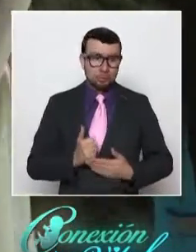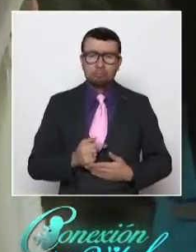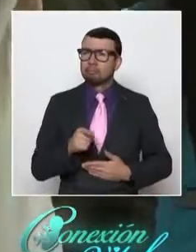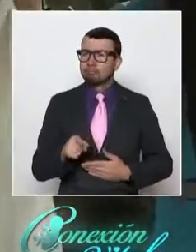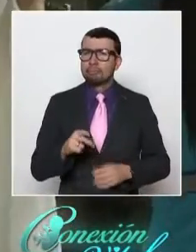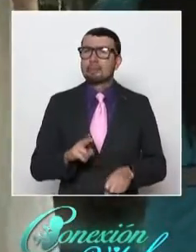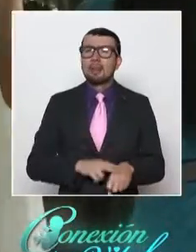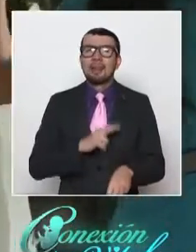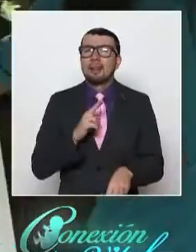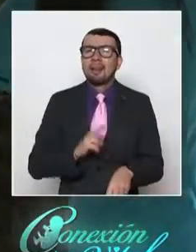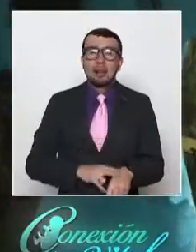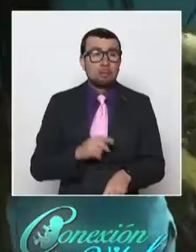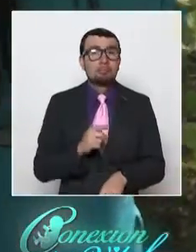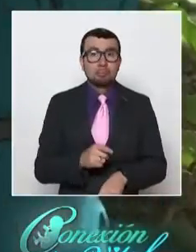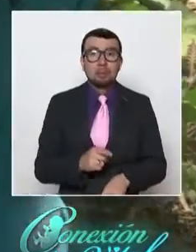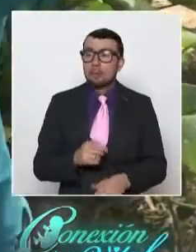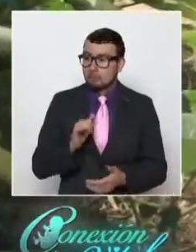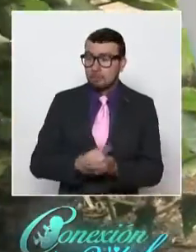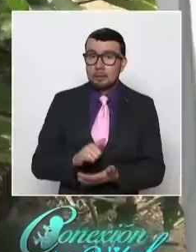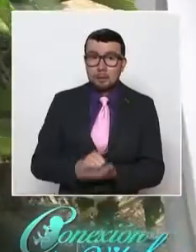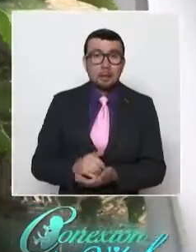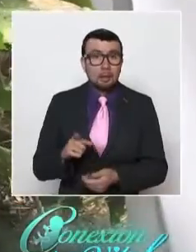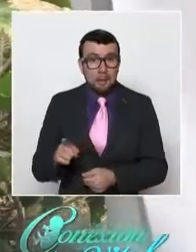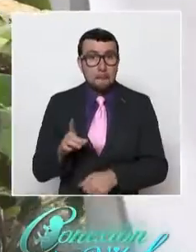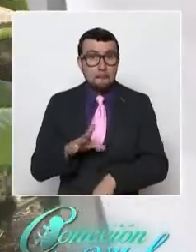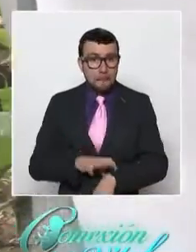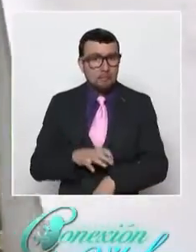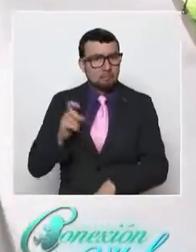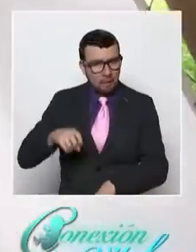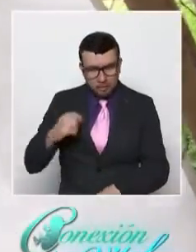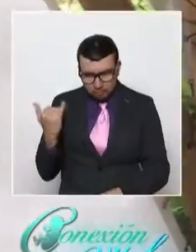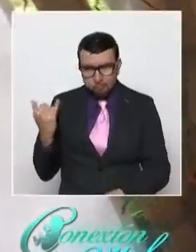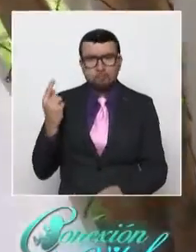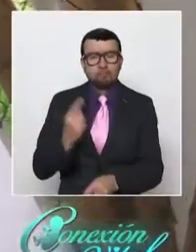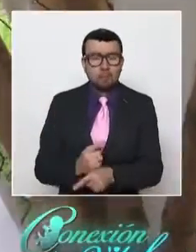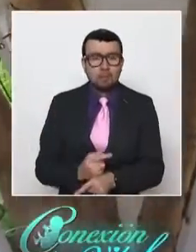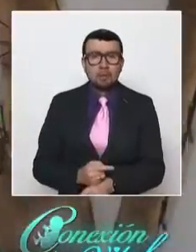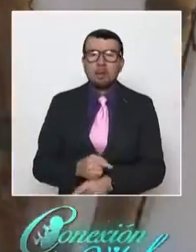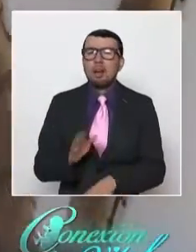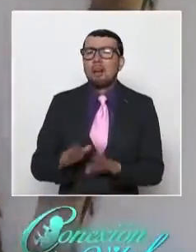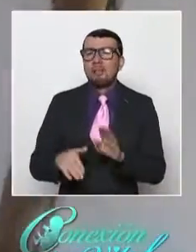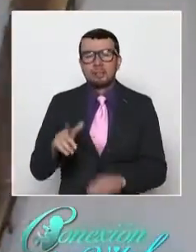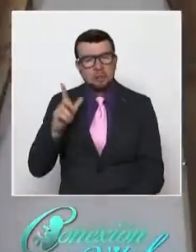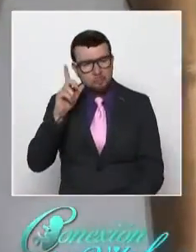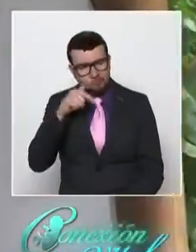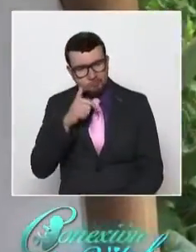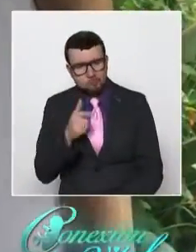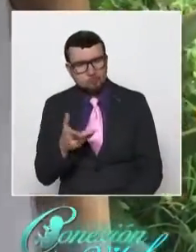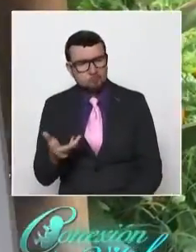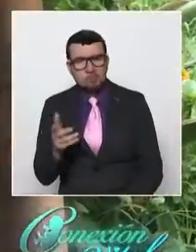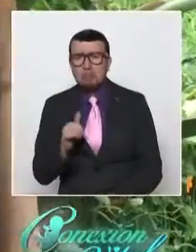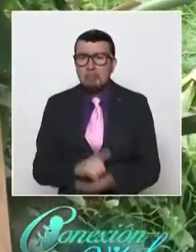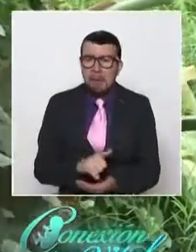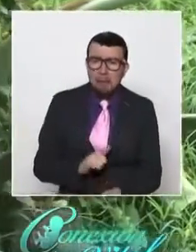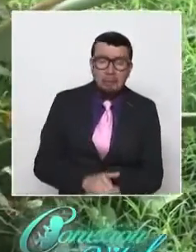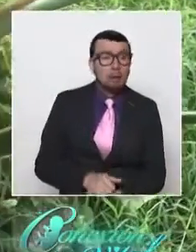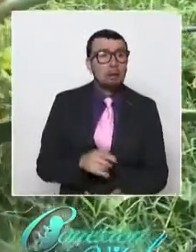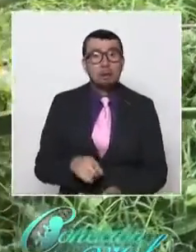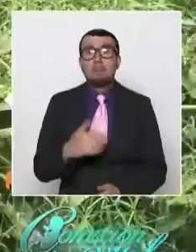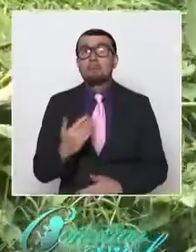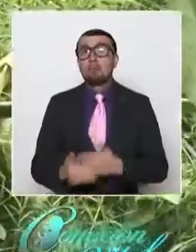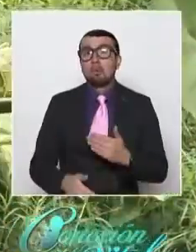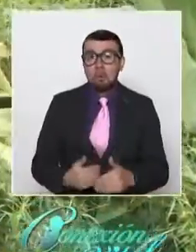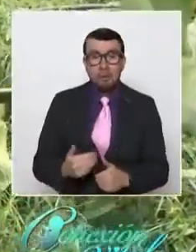natural. Y a esto es lo que debía llegar la medicina. Es triste tener que llegar a manejar siempre el proceso de la